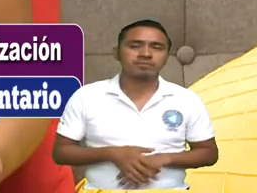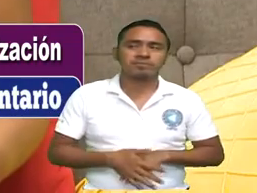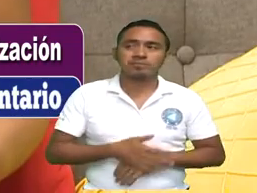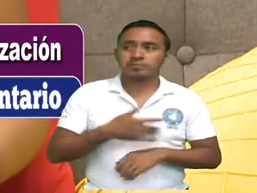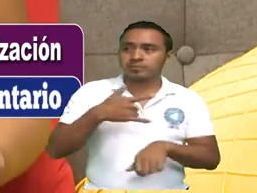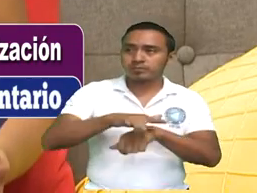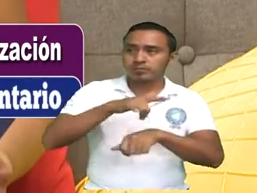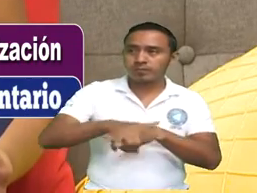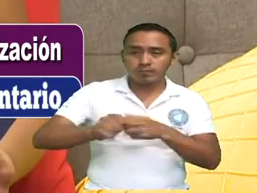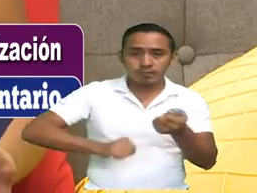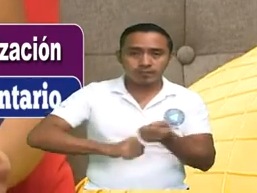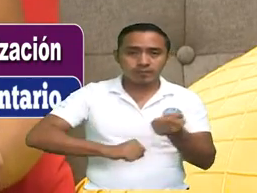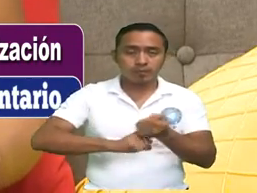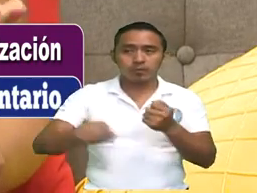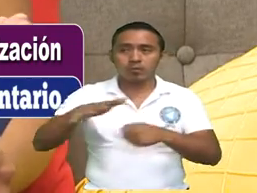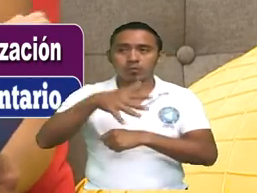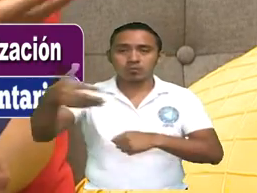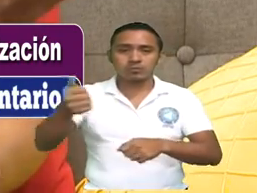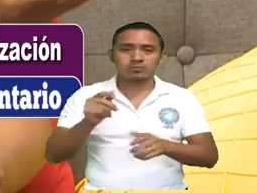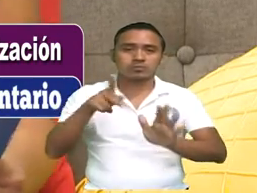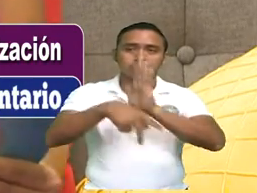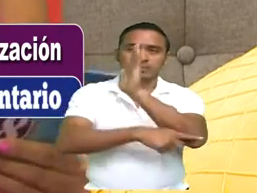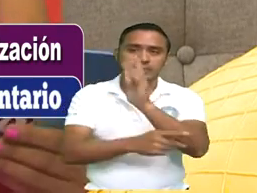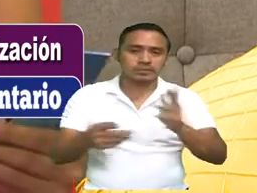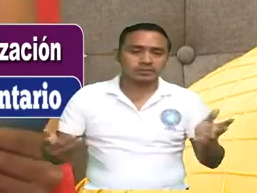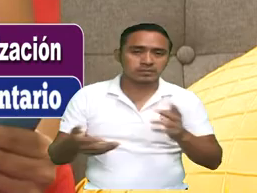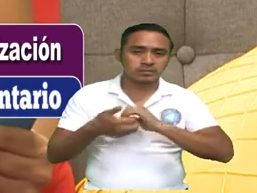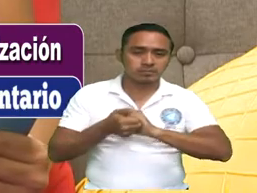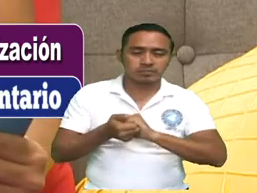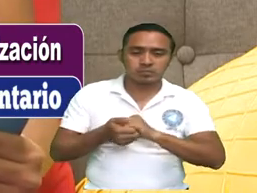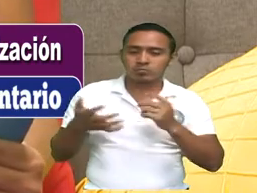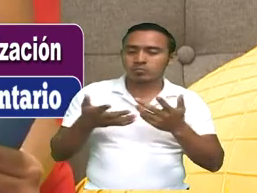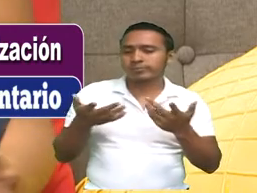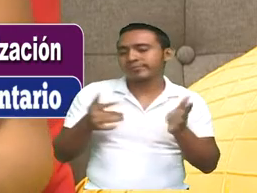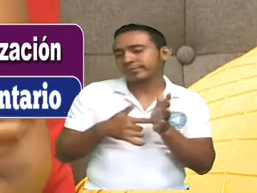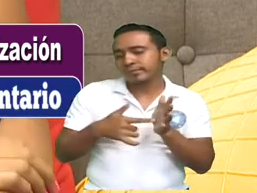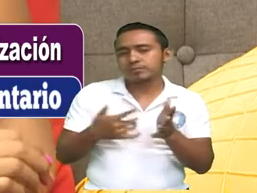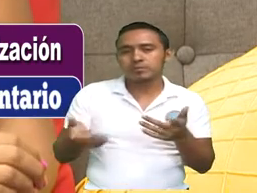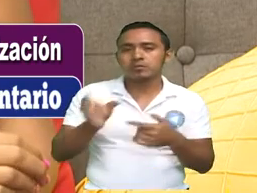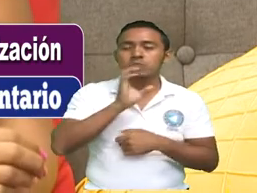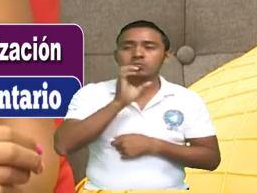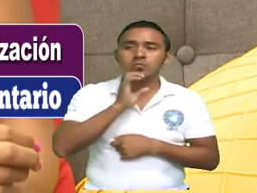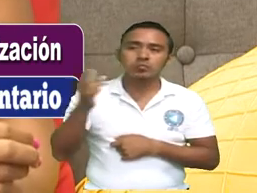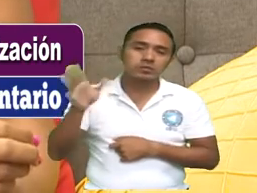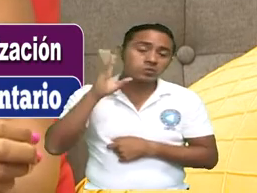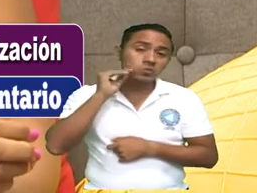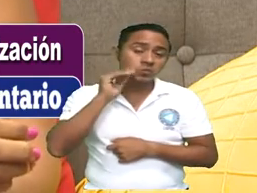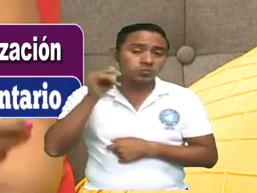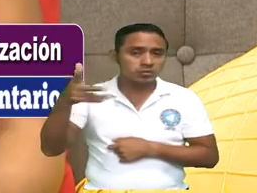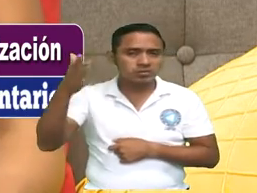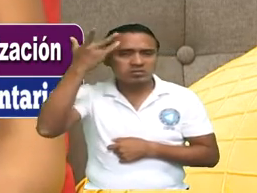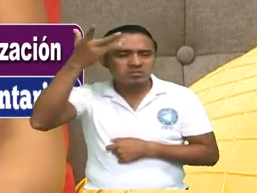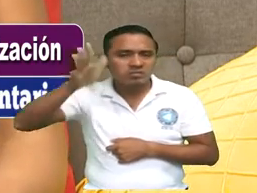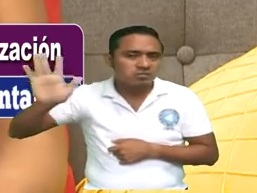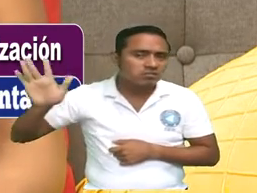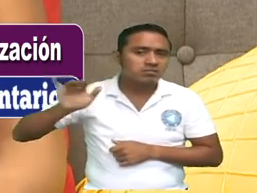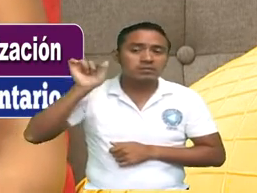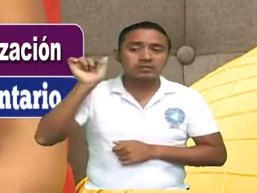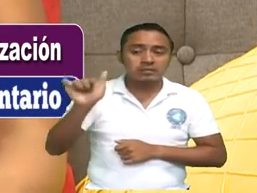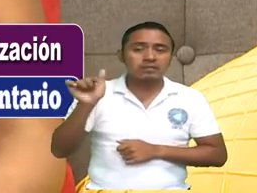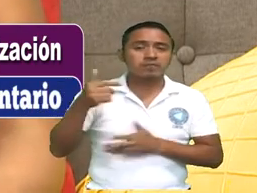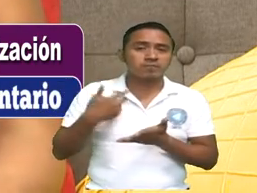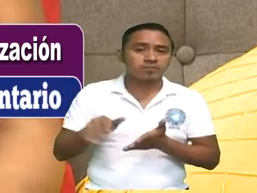buscar ayuda, ¿no?, de países amigos como Cuba, por ejemplo, que tenía ya experiencia en esta materia y que